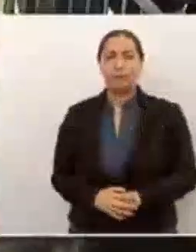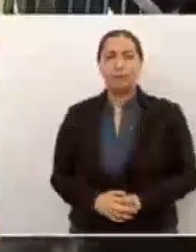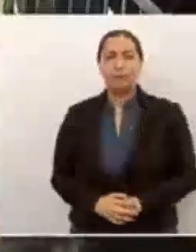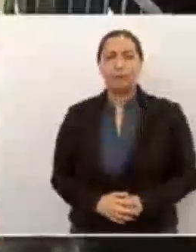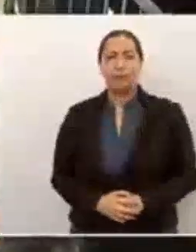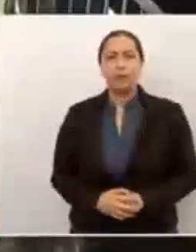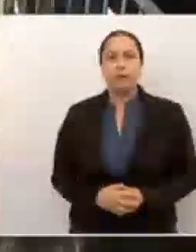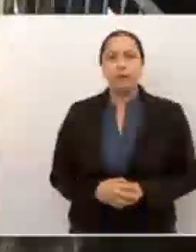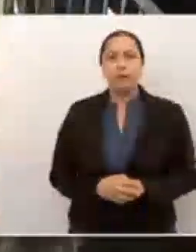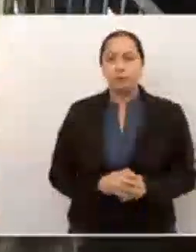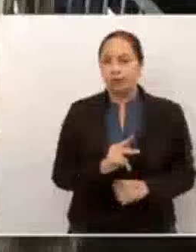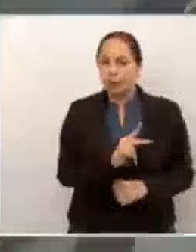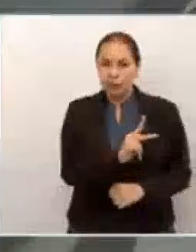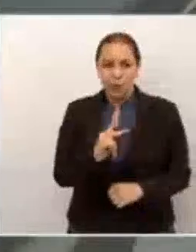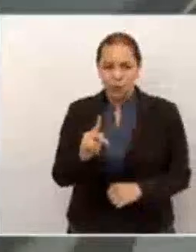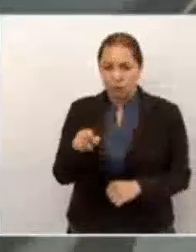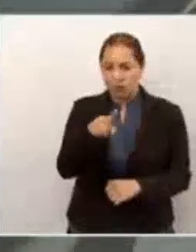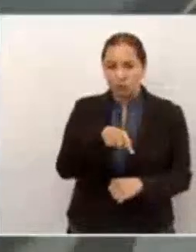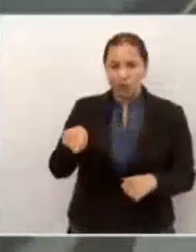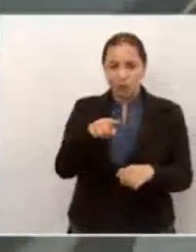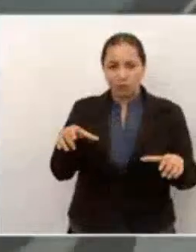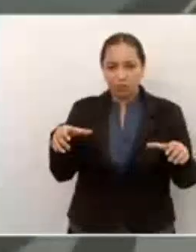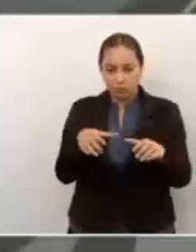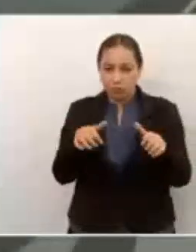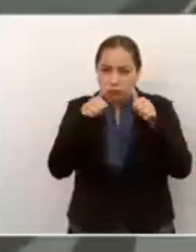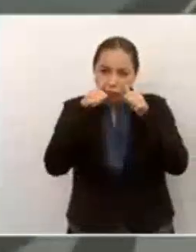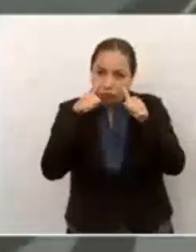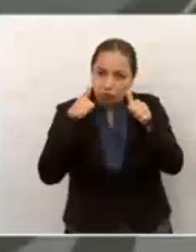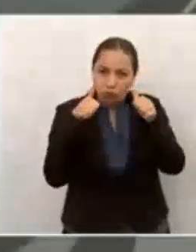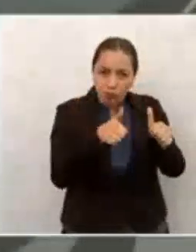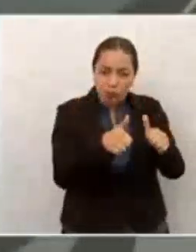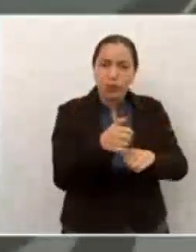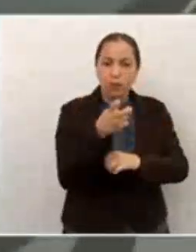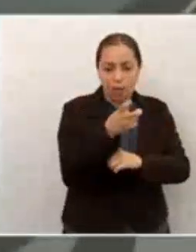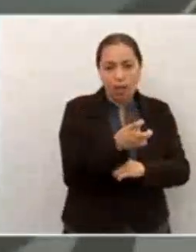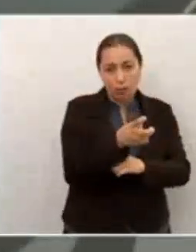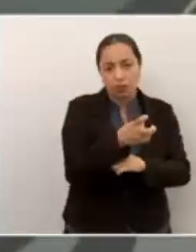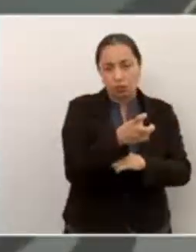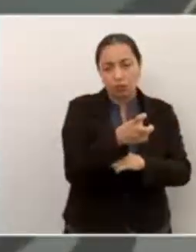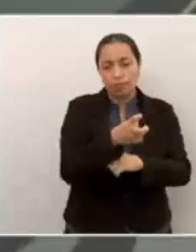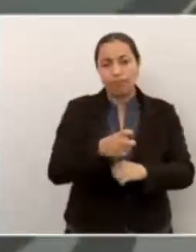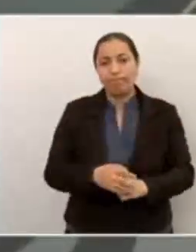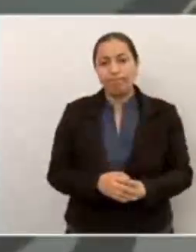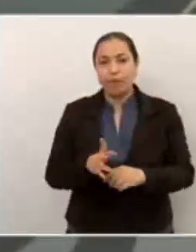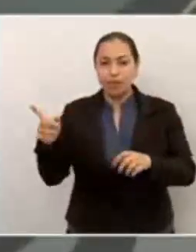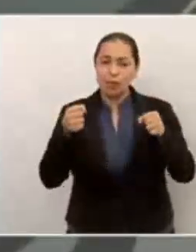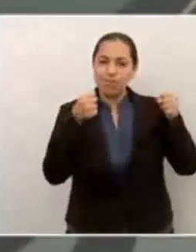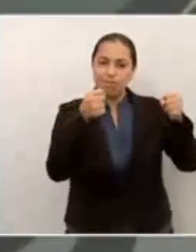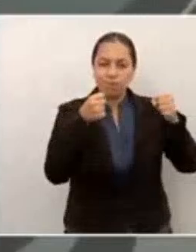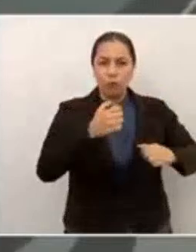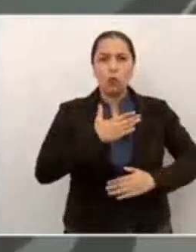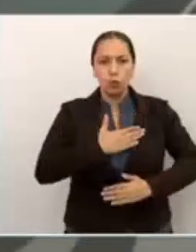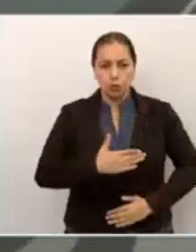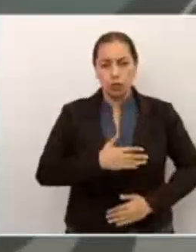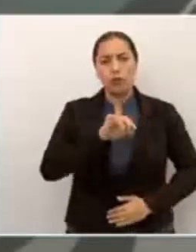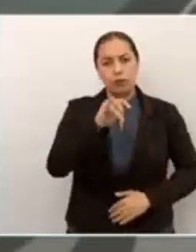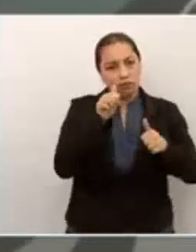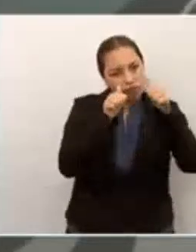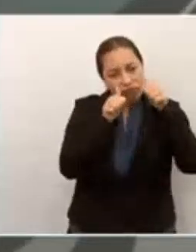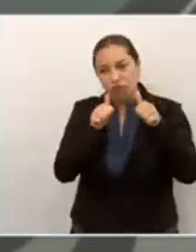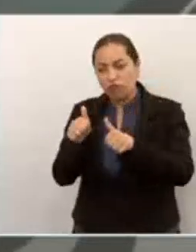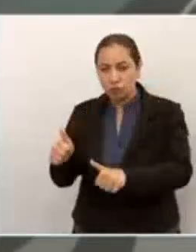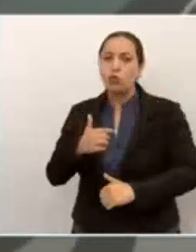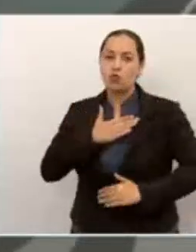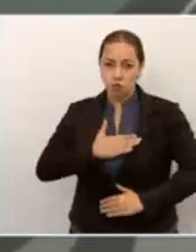y todos ellos van a atender esta justa demanda, porque es una demanda justa. Bueno,